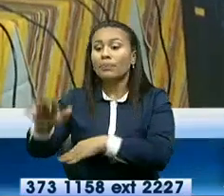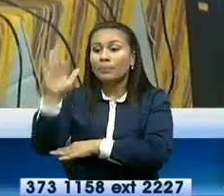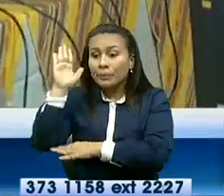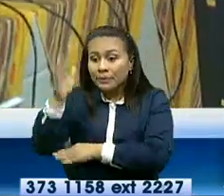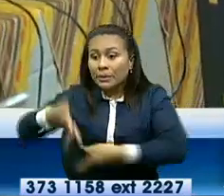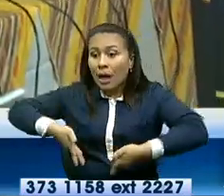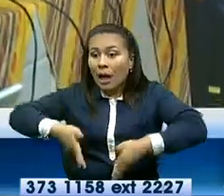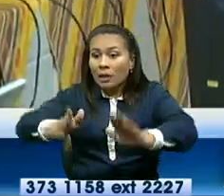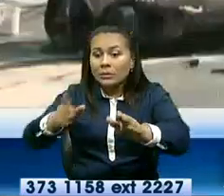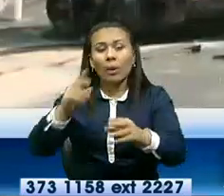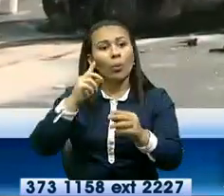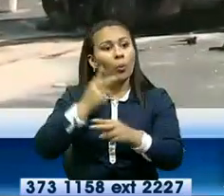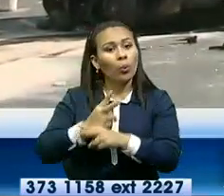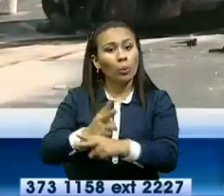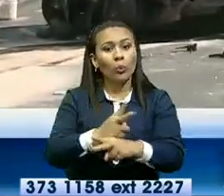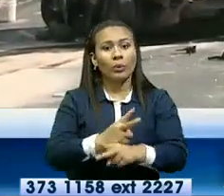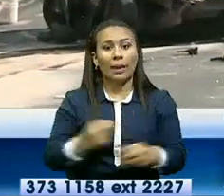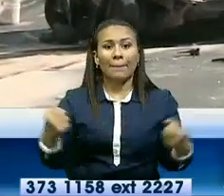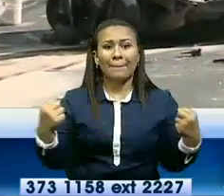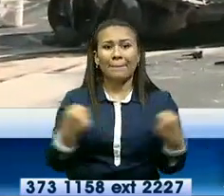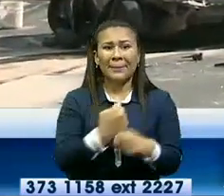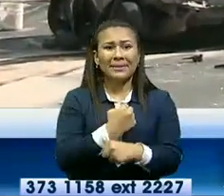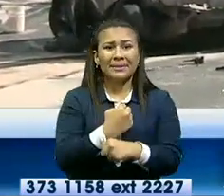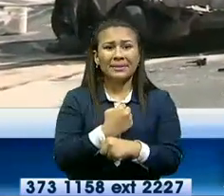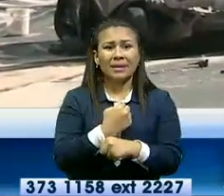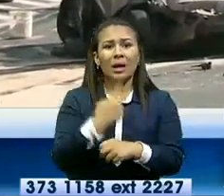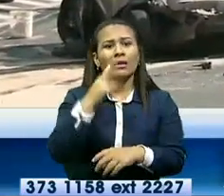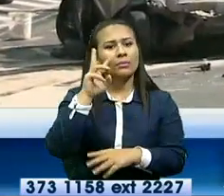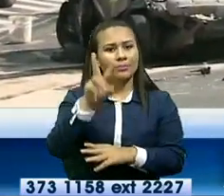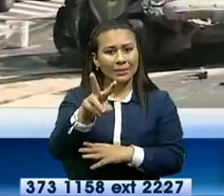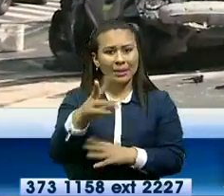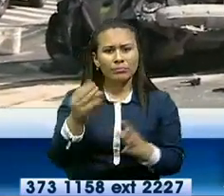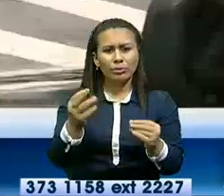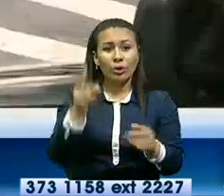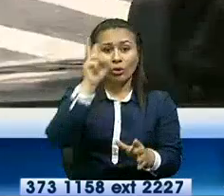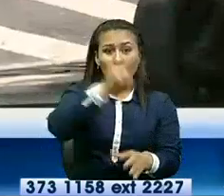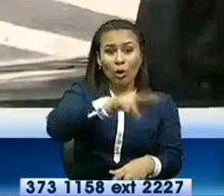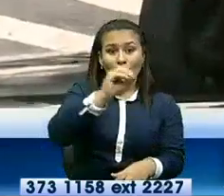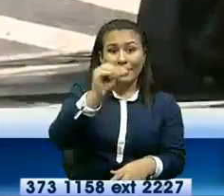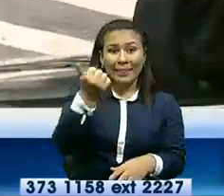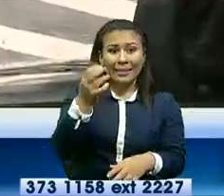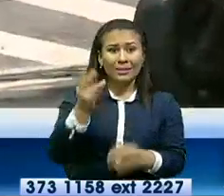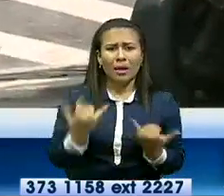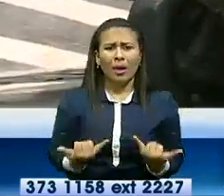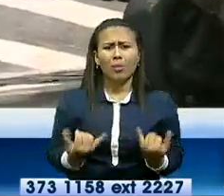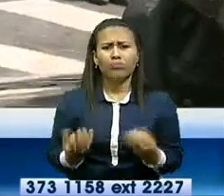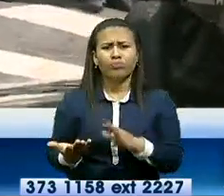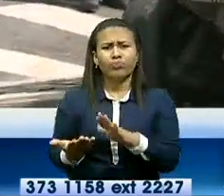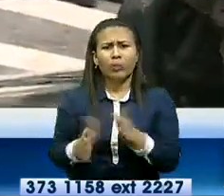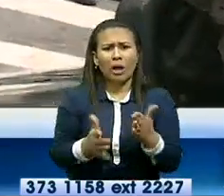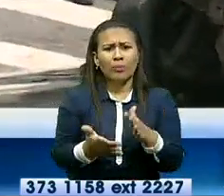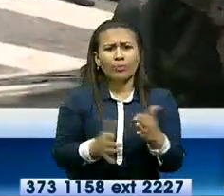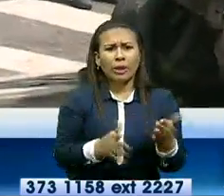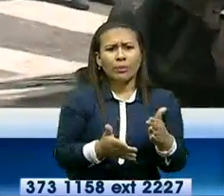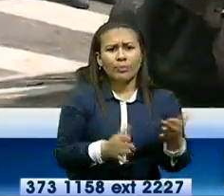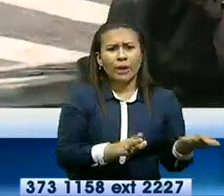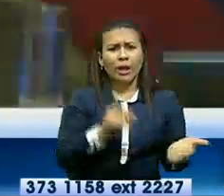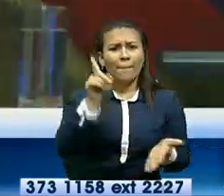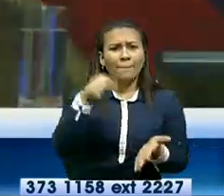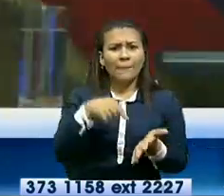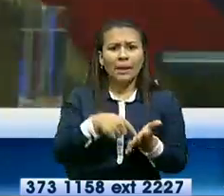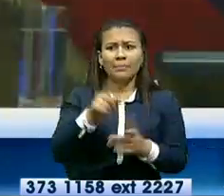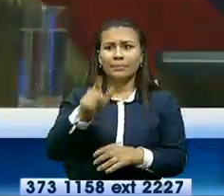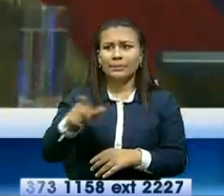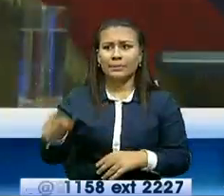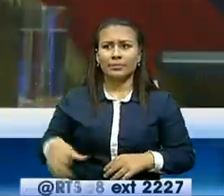de reducir los índices de accidentabilidad, pues en lo que va del 2017 ha dejado como saldo más de 1,000 fallecidos.